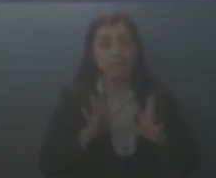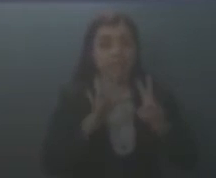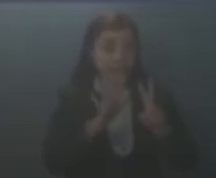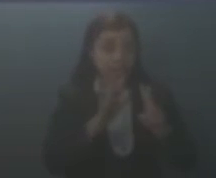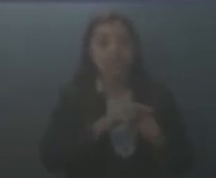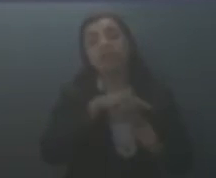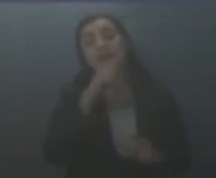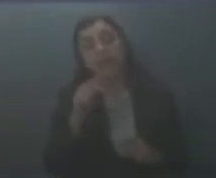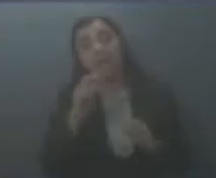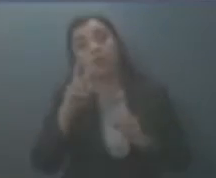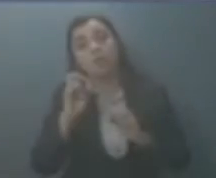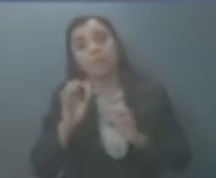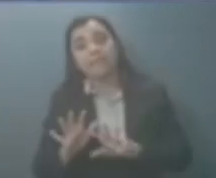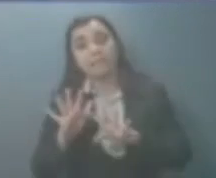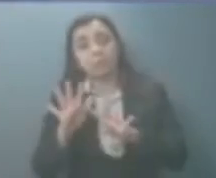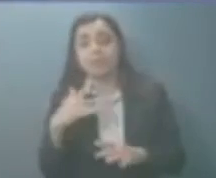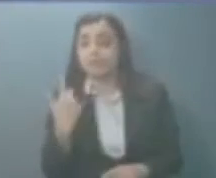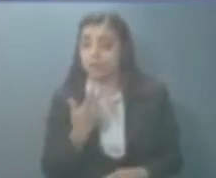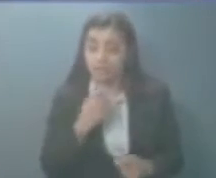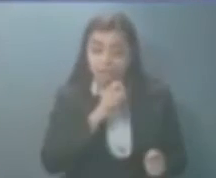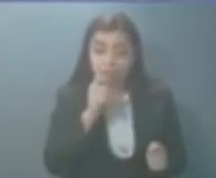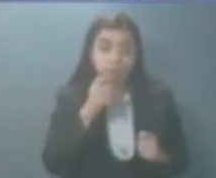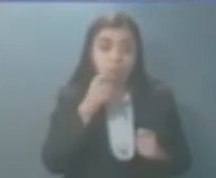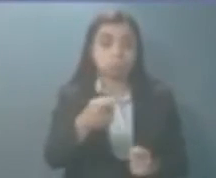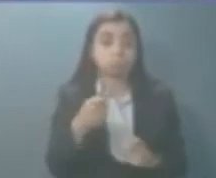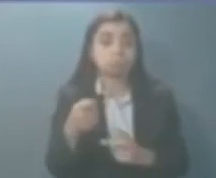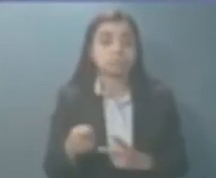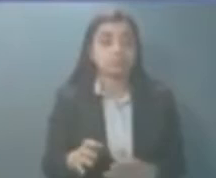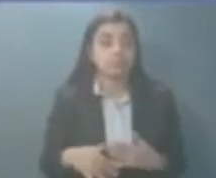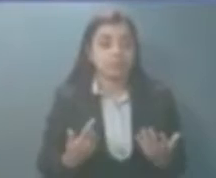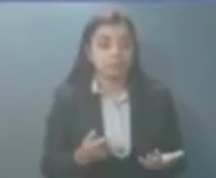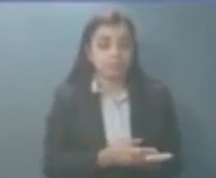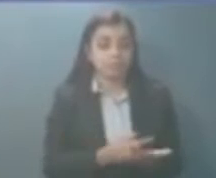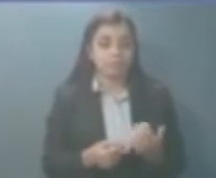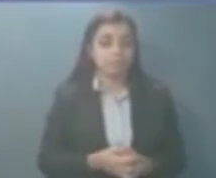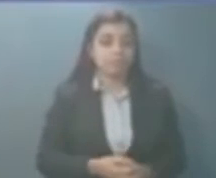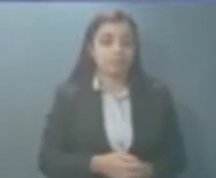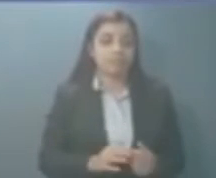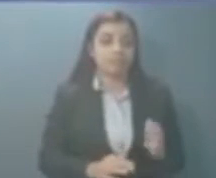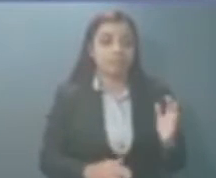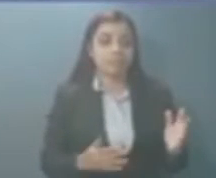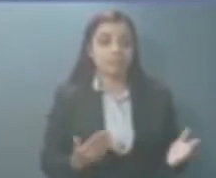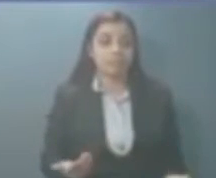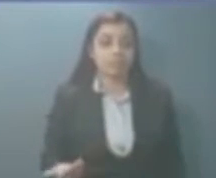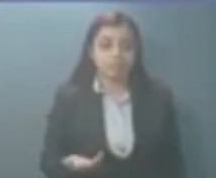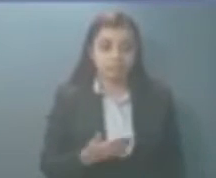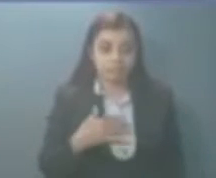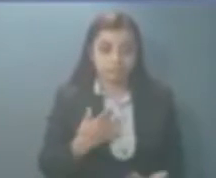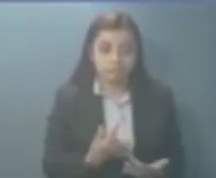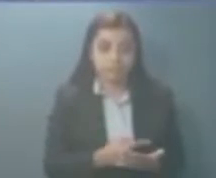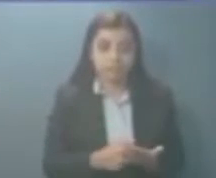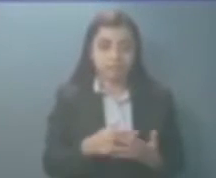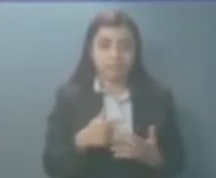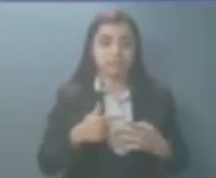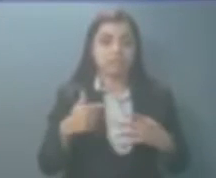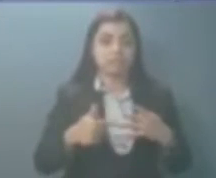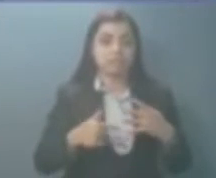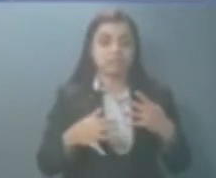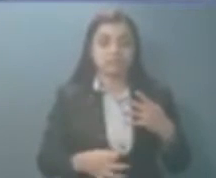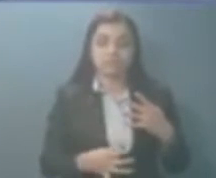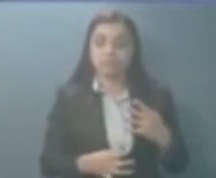el año 2019 para la reforma del artículo 18 de la ley de la